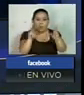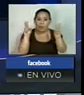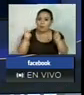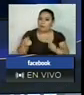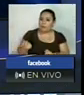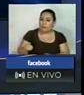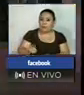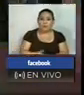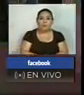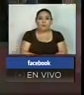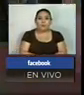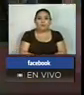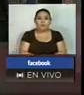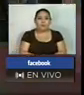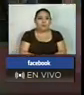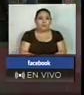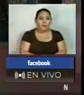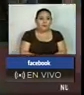económicas.